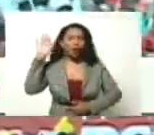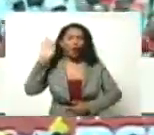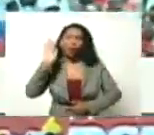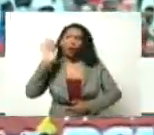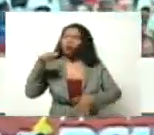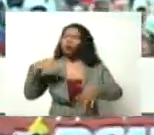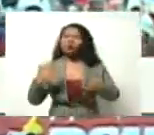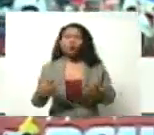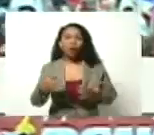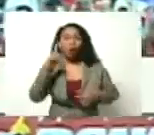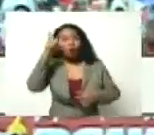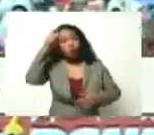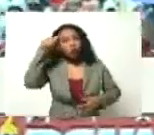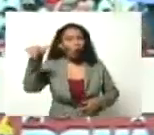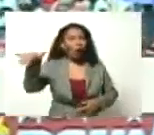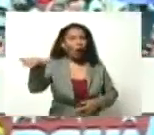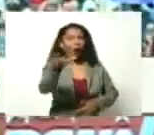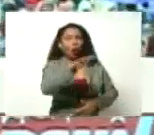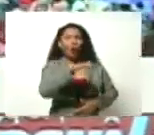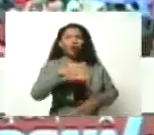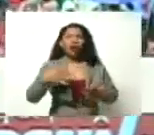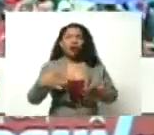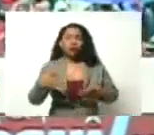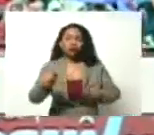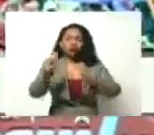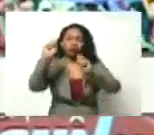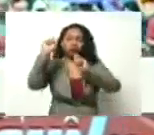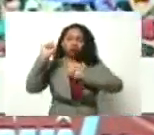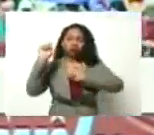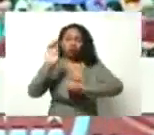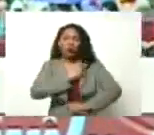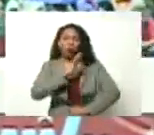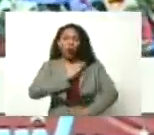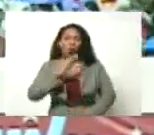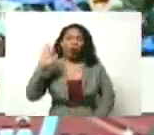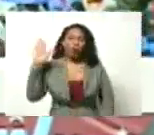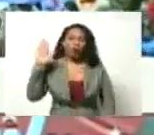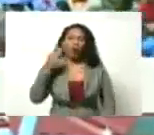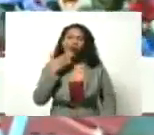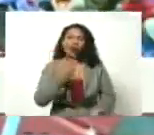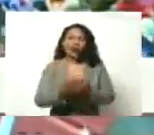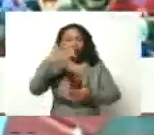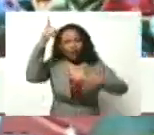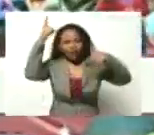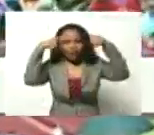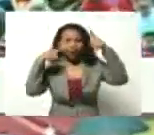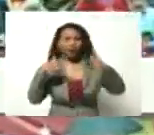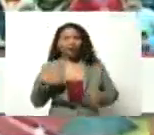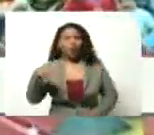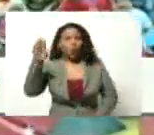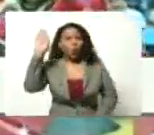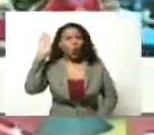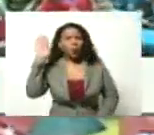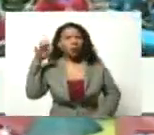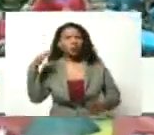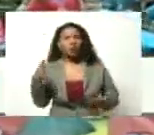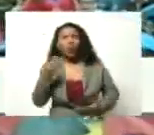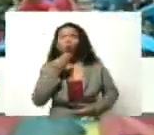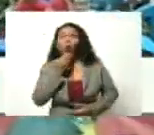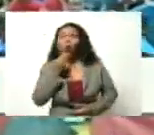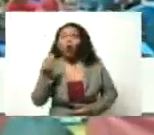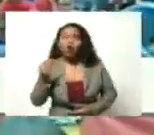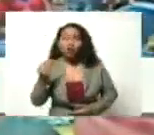de un pueblo que lo asumió como propio gracias al comandante Chávez es el juramento de una juventud